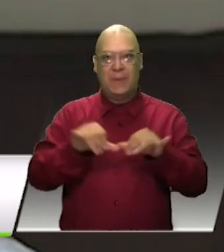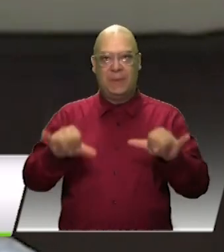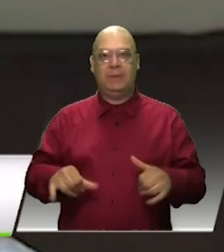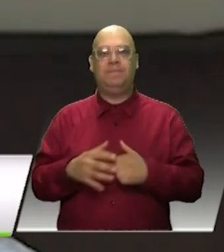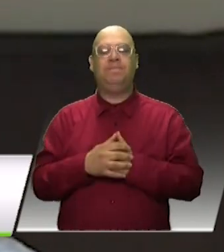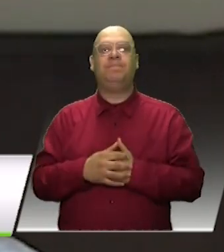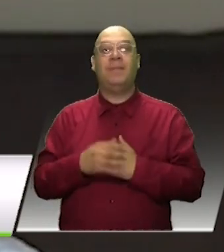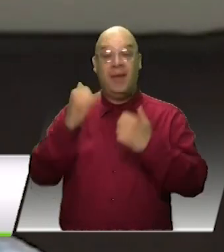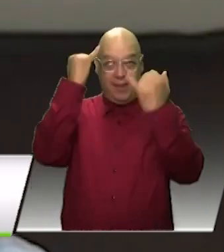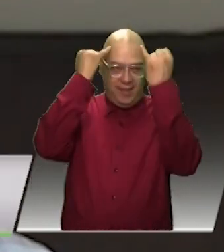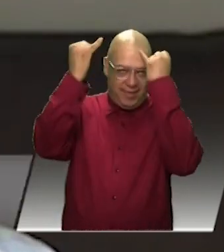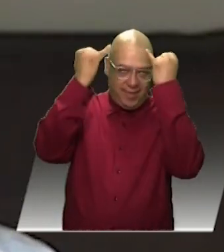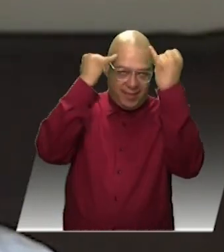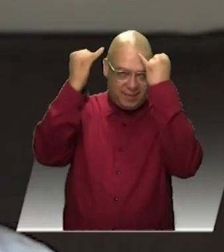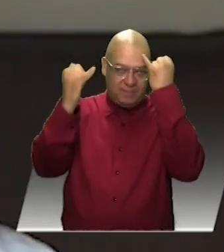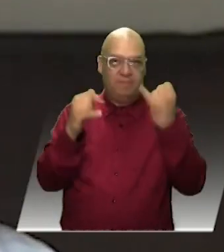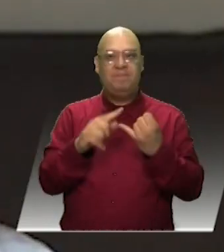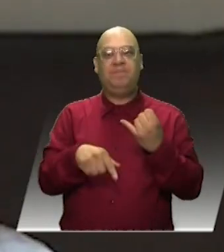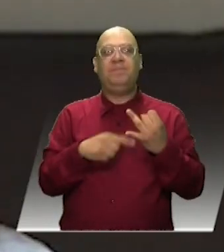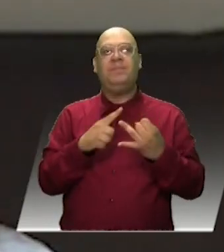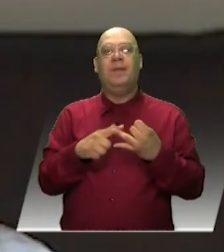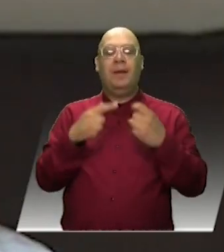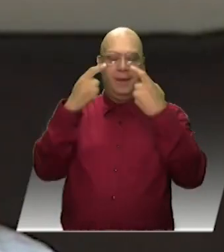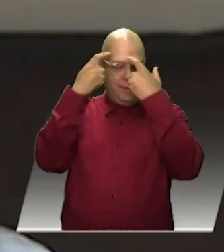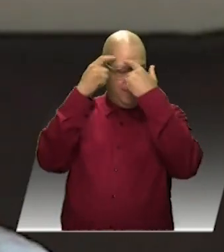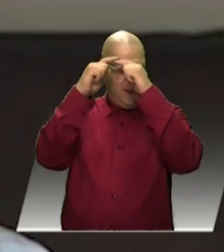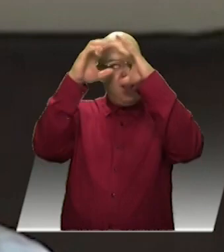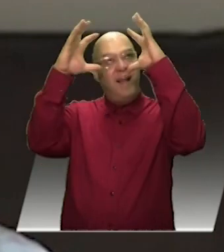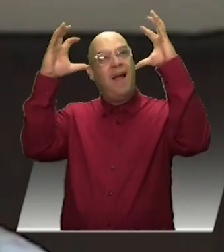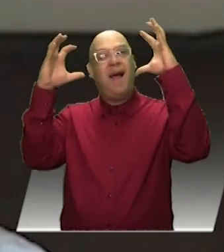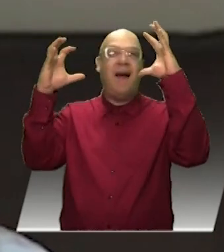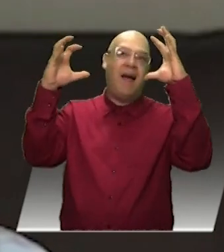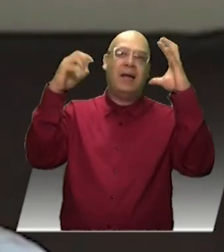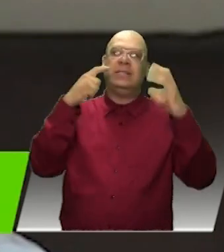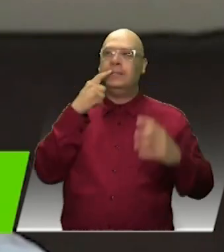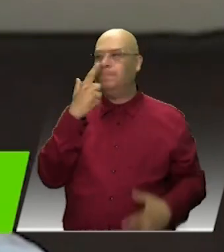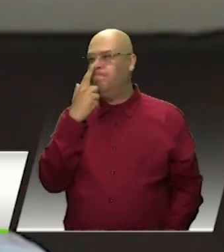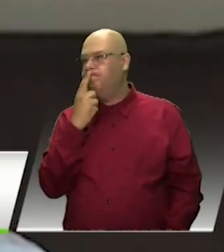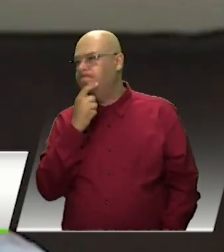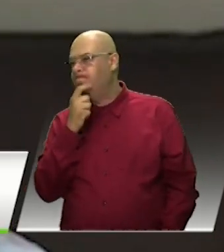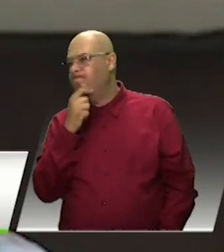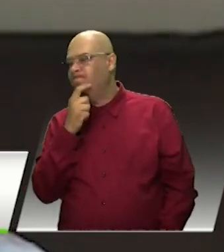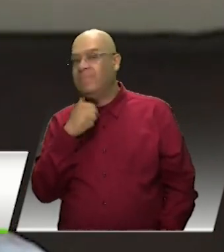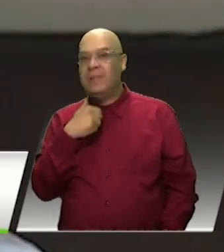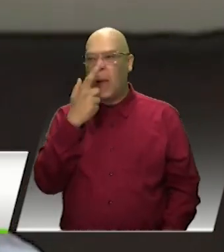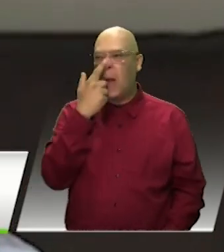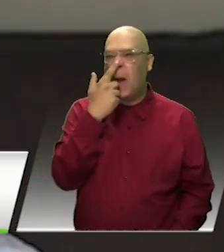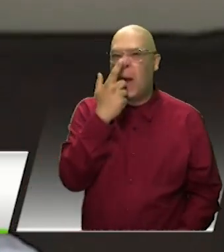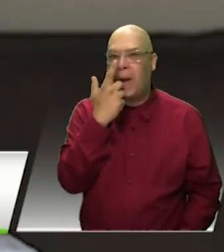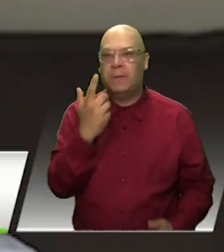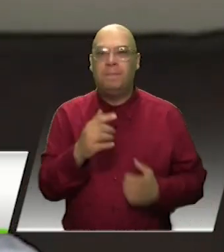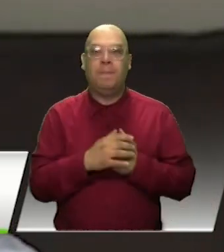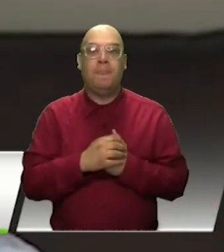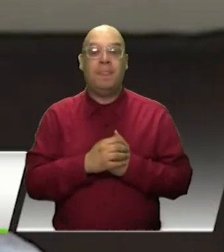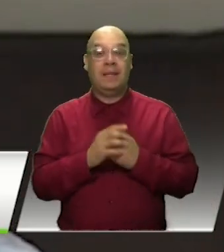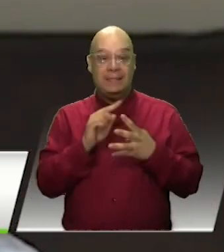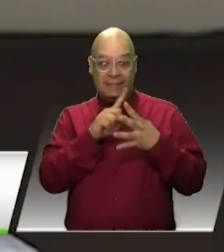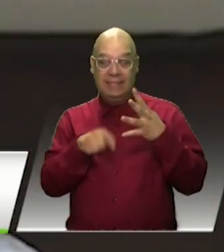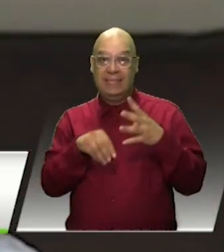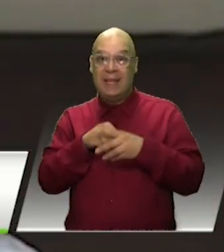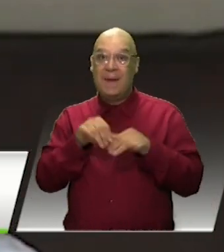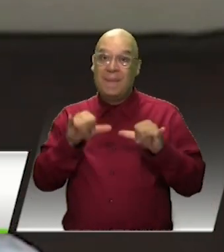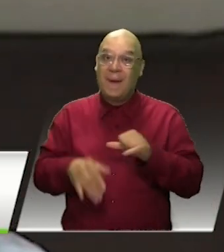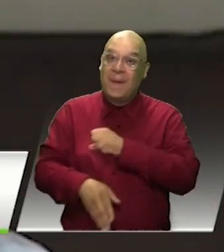la creatividad, la imaginación, la intuición y la curiosidad. Si seguimos usando esas